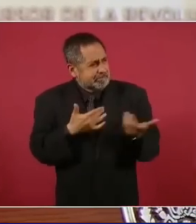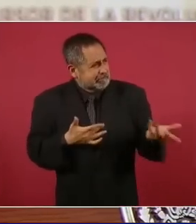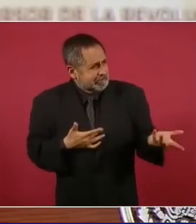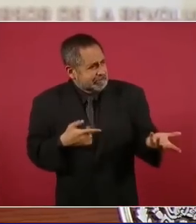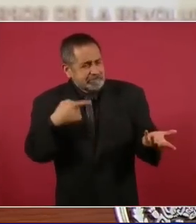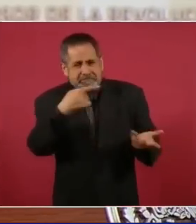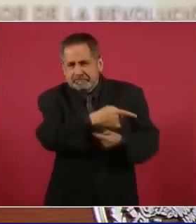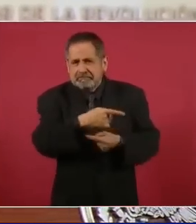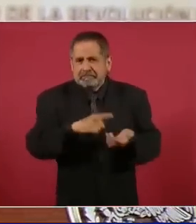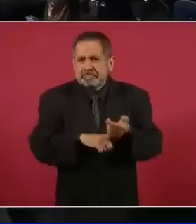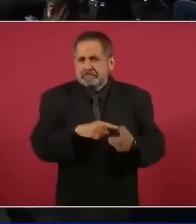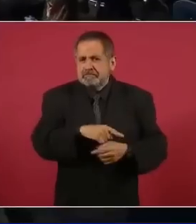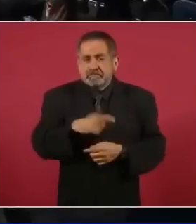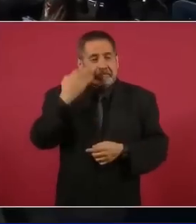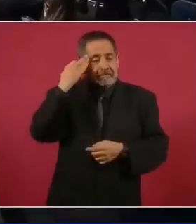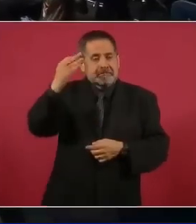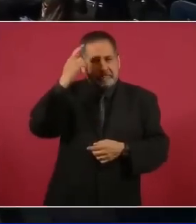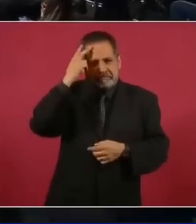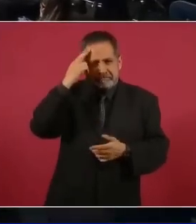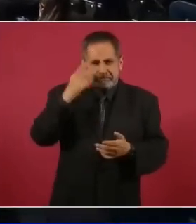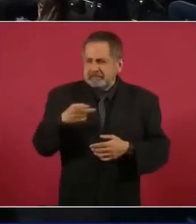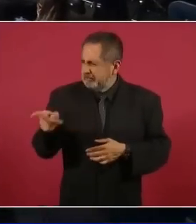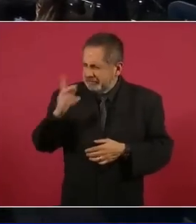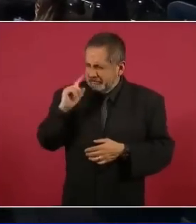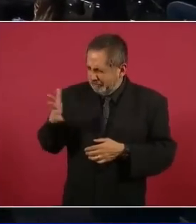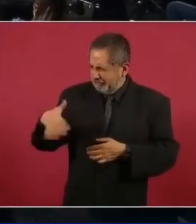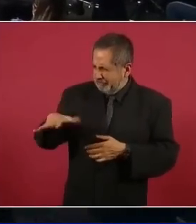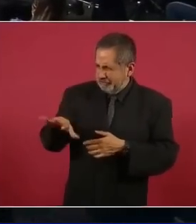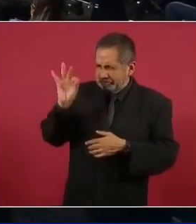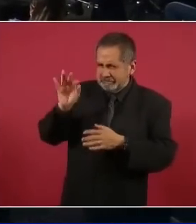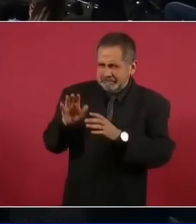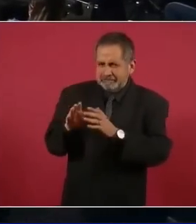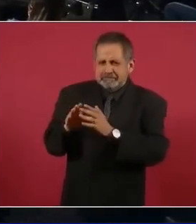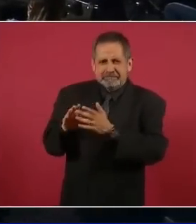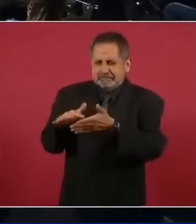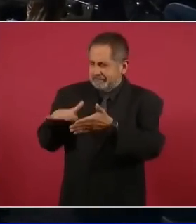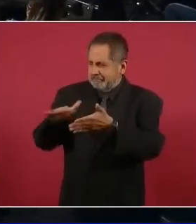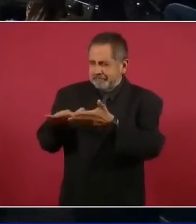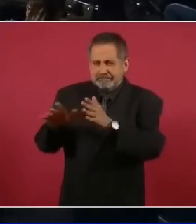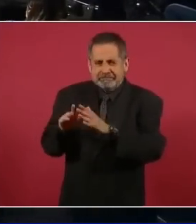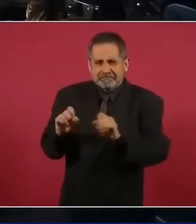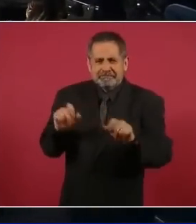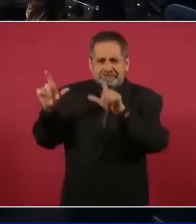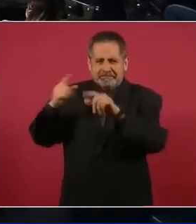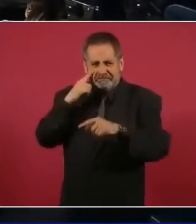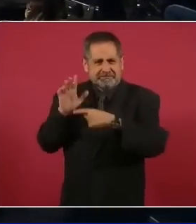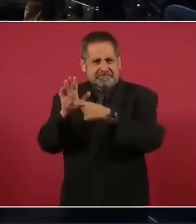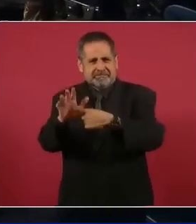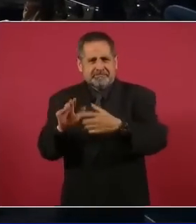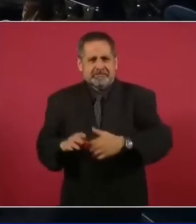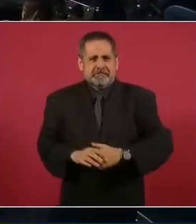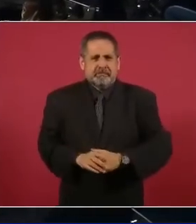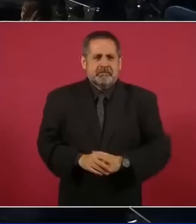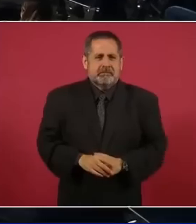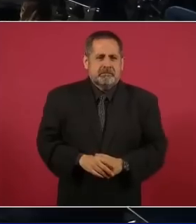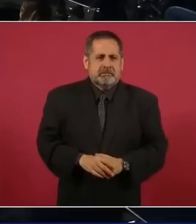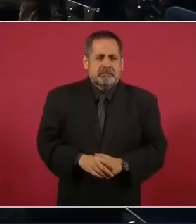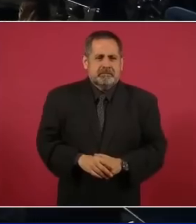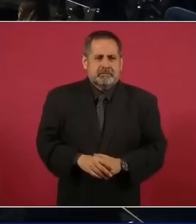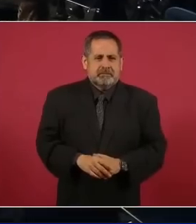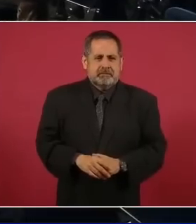A lo mejor lo podrías conseguir el texto. O sea,